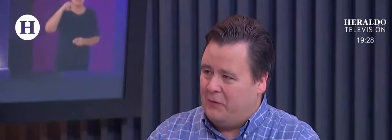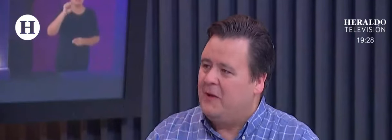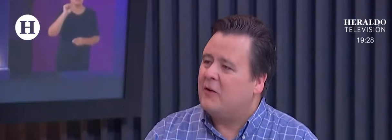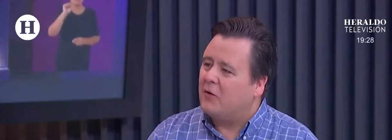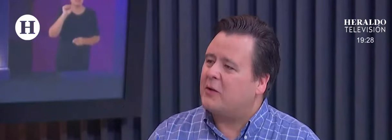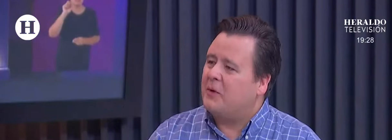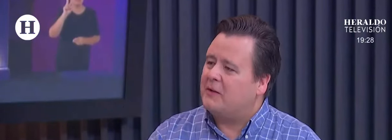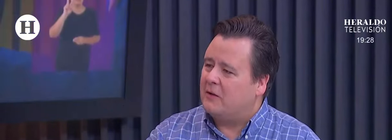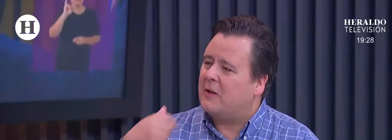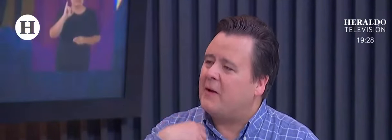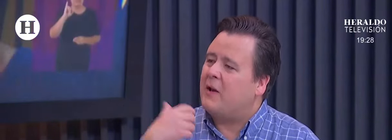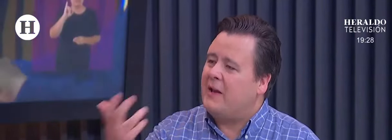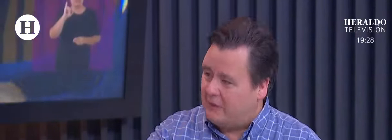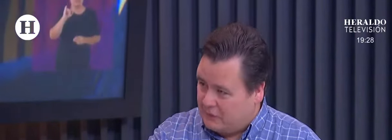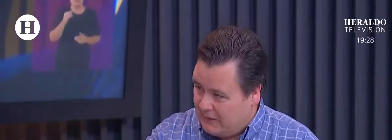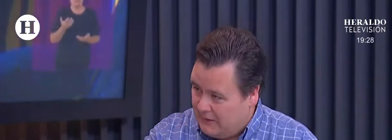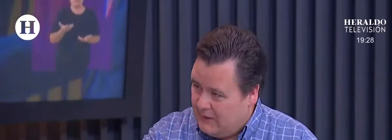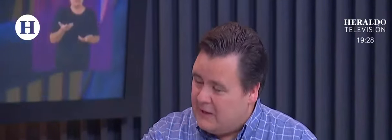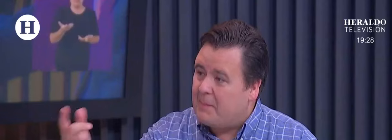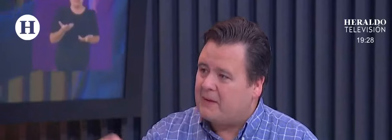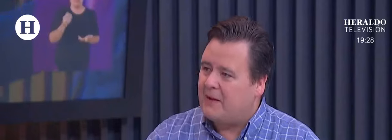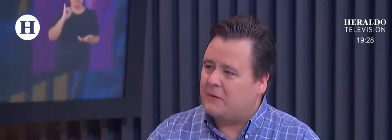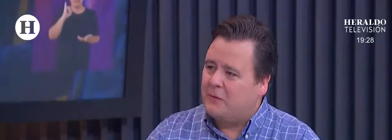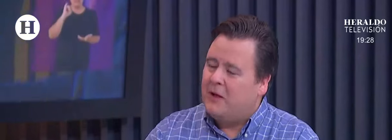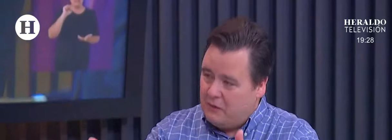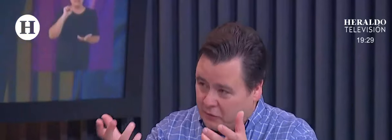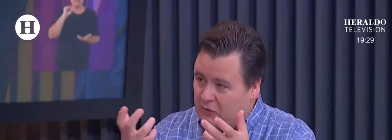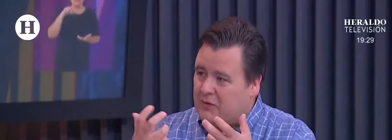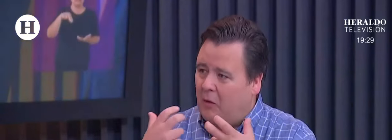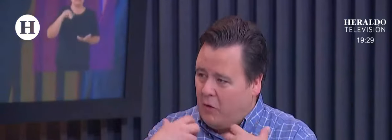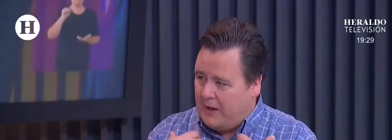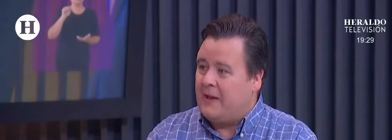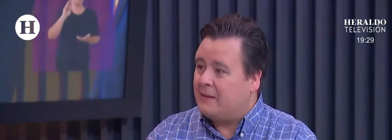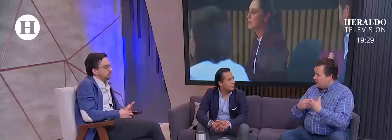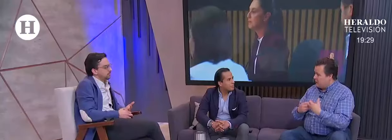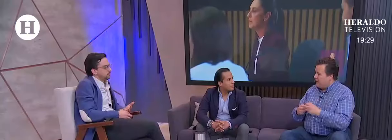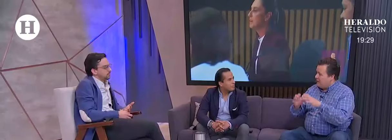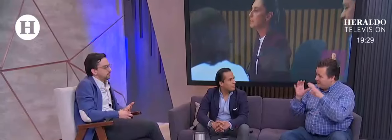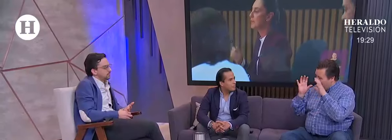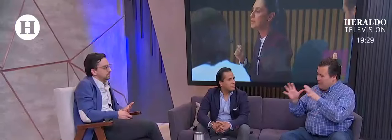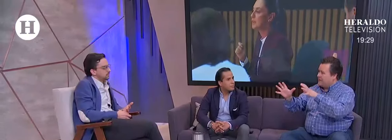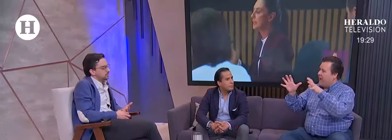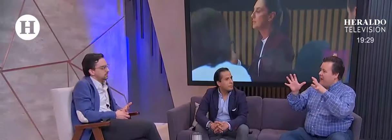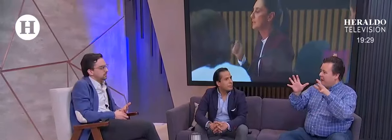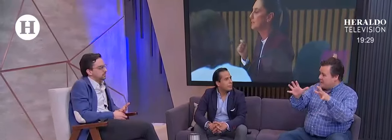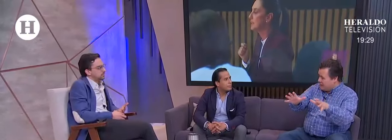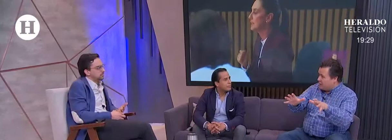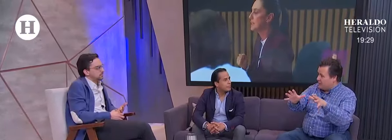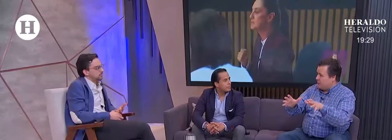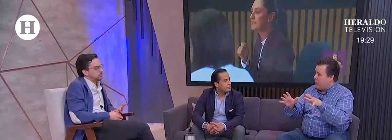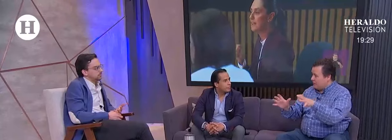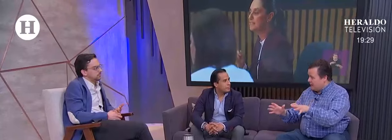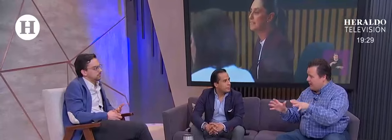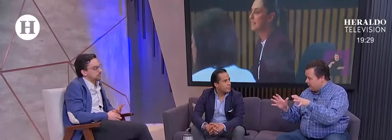aplaudió cosas por estilo est ver una anécdota Y a partir de eso nosotros o la gente normal se comienza a enganchar y